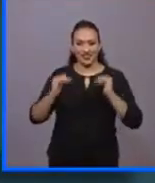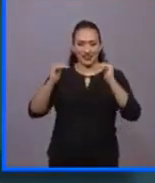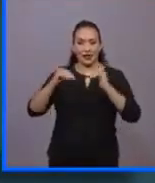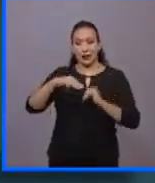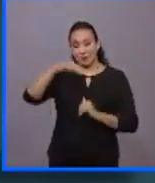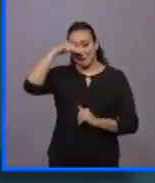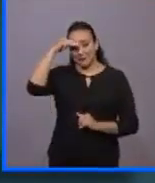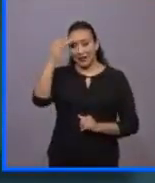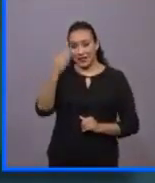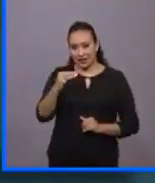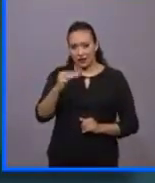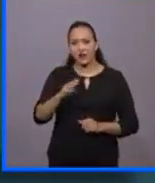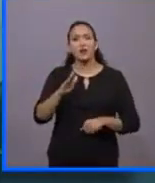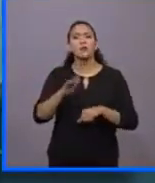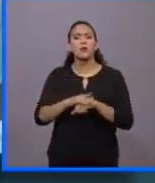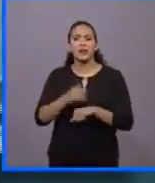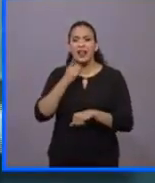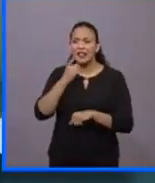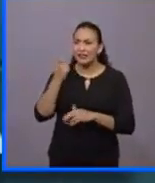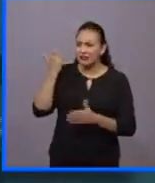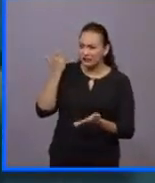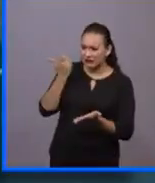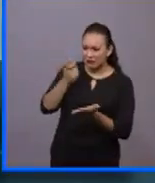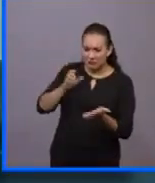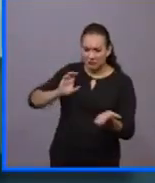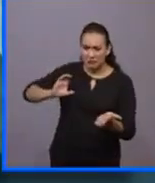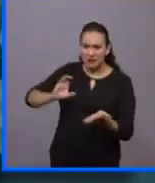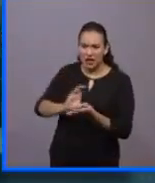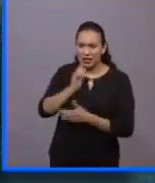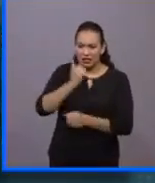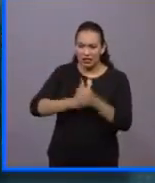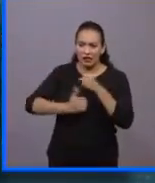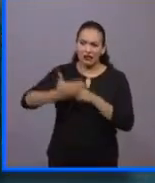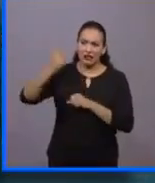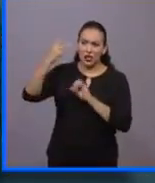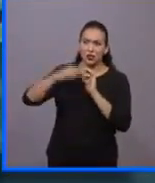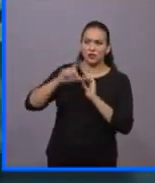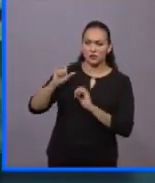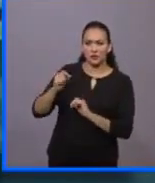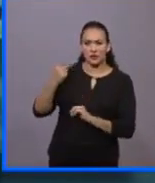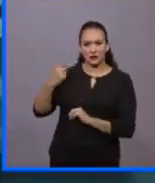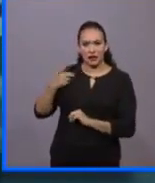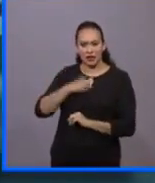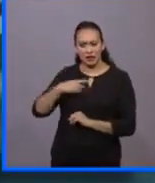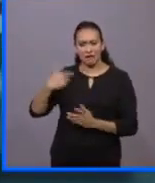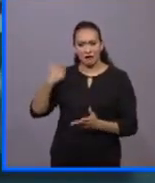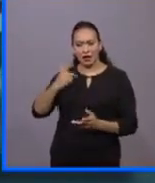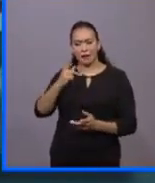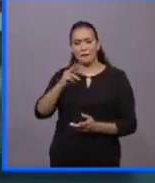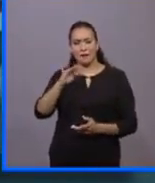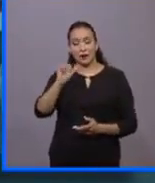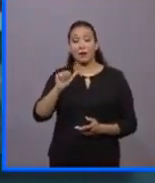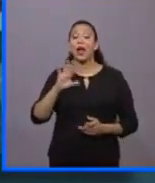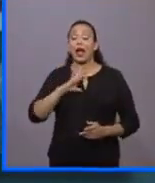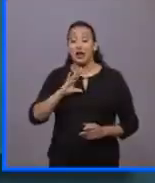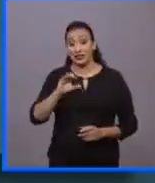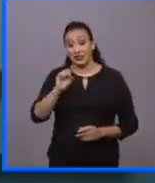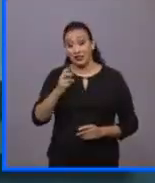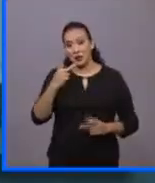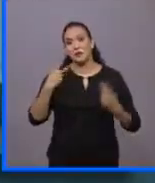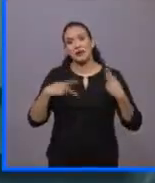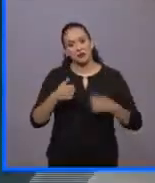en Mexicali para exigir su finiquito y prima de antigüedad desde 2022. Señalan que son 66 las